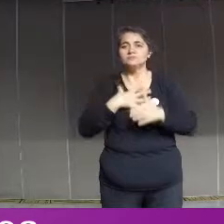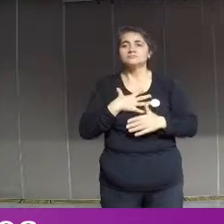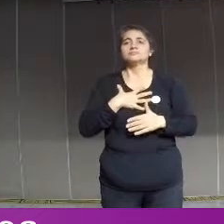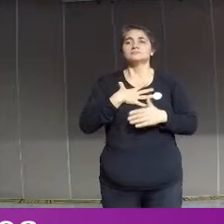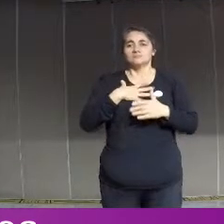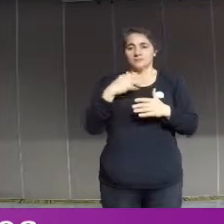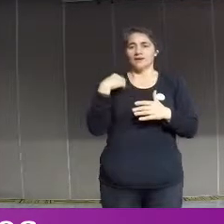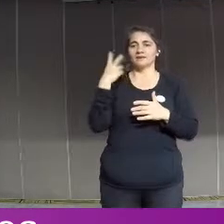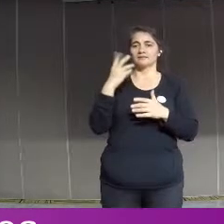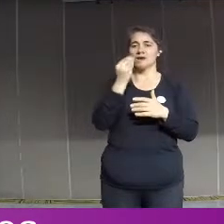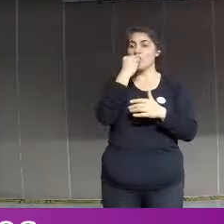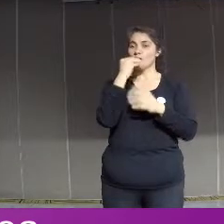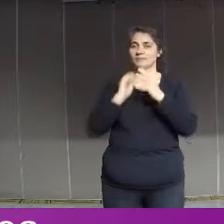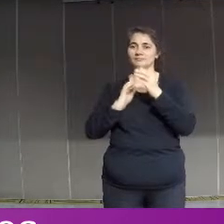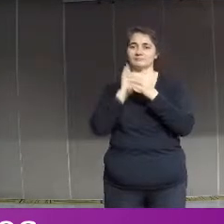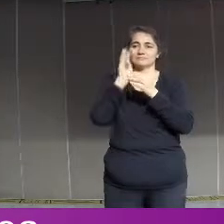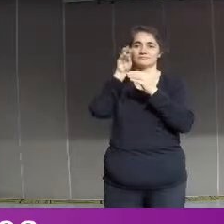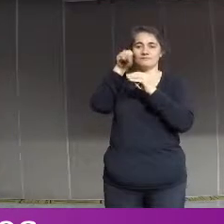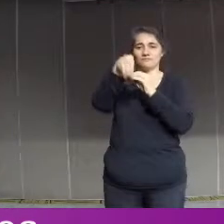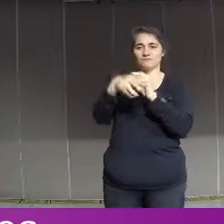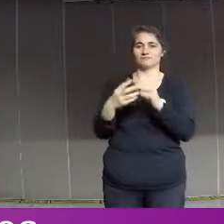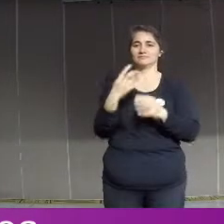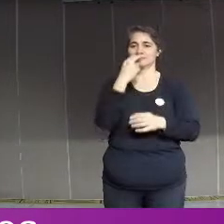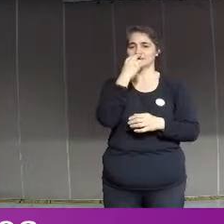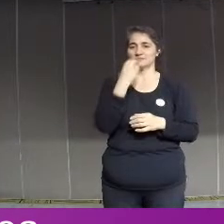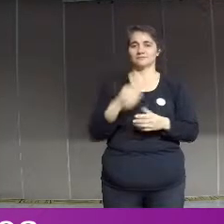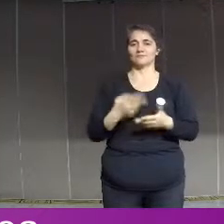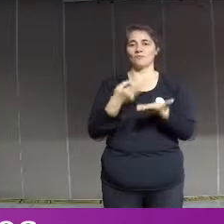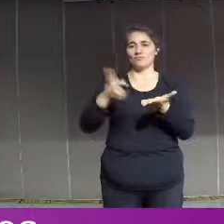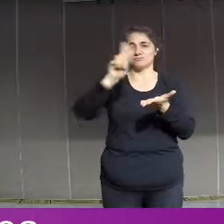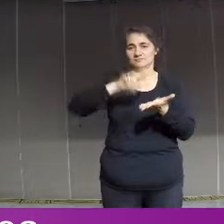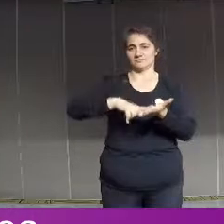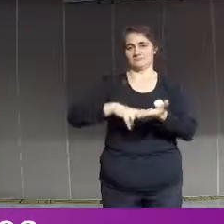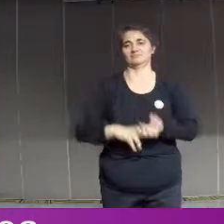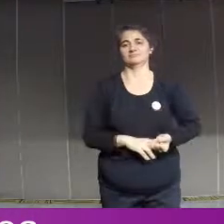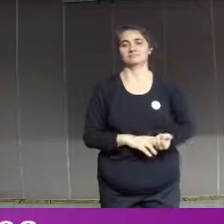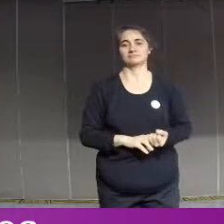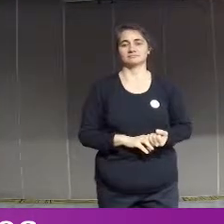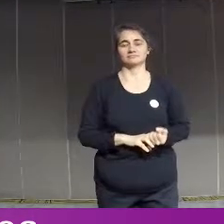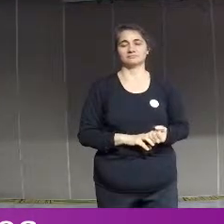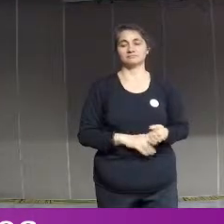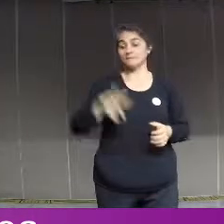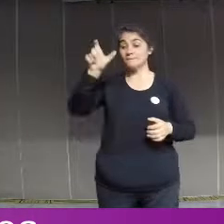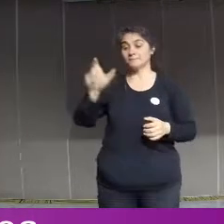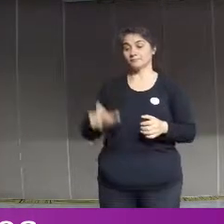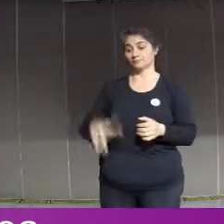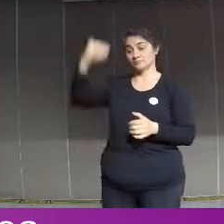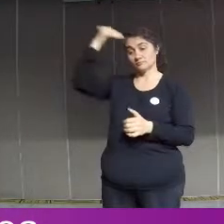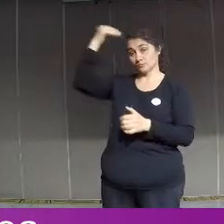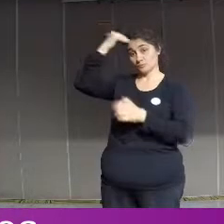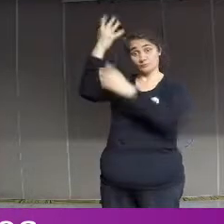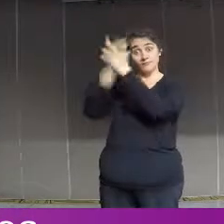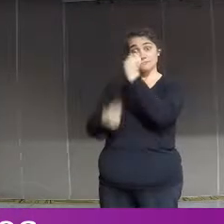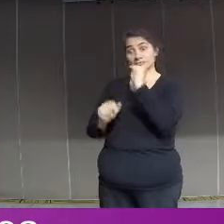que pasa después y es lo que nosotros vemos en los pacientes neurológicos que comen, terminan de comer y al